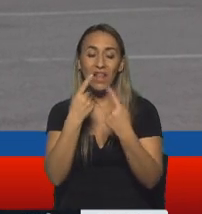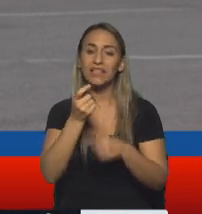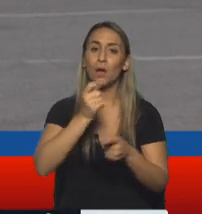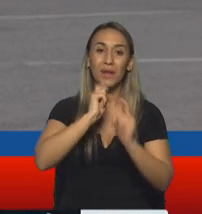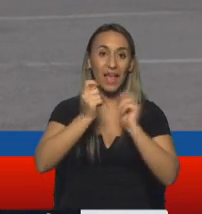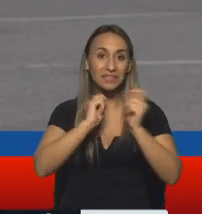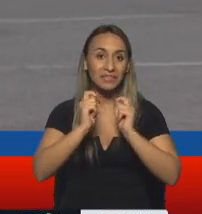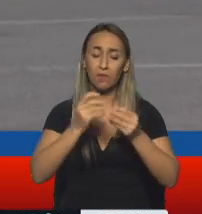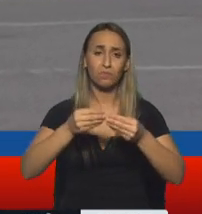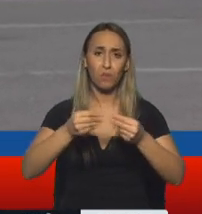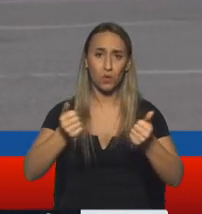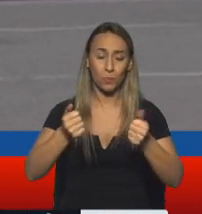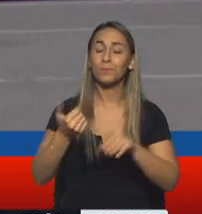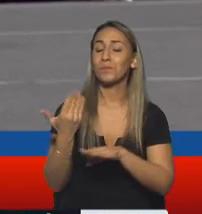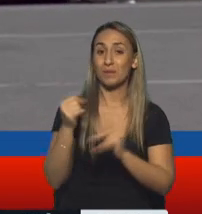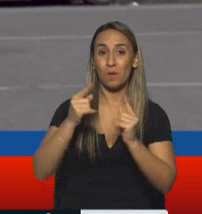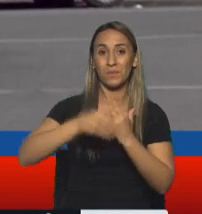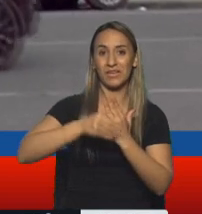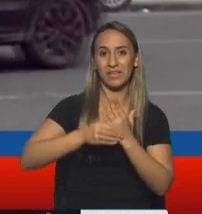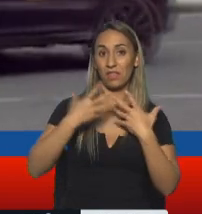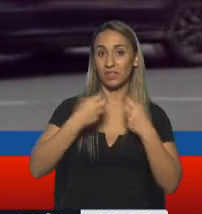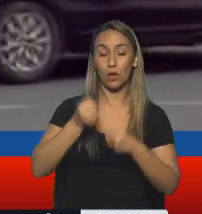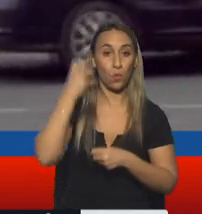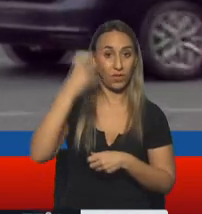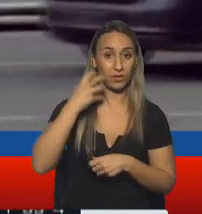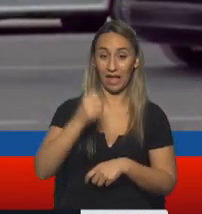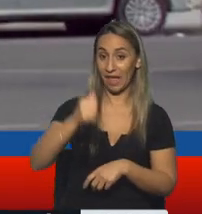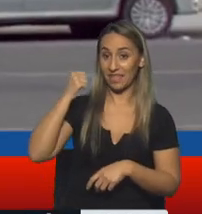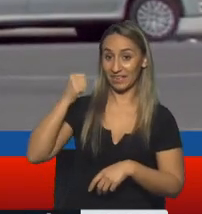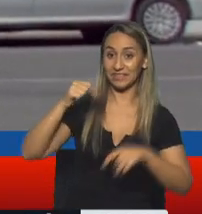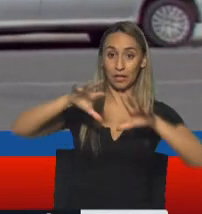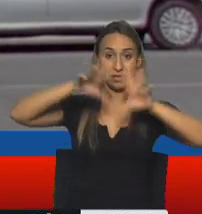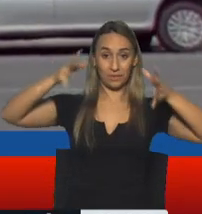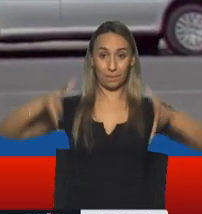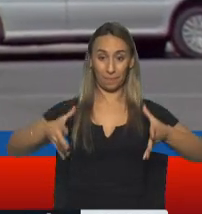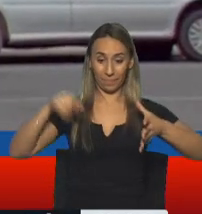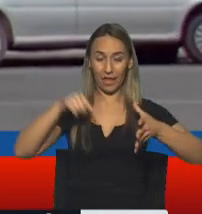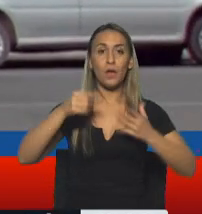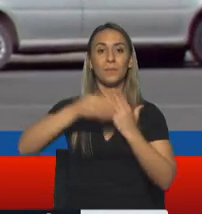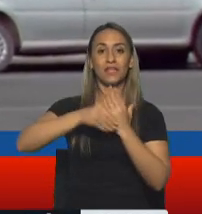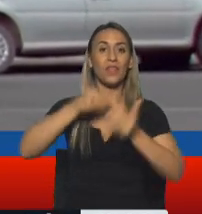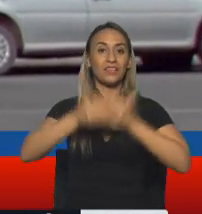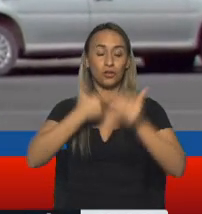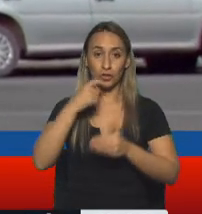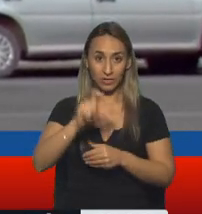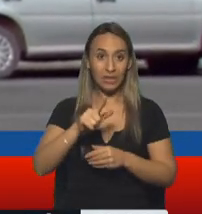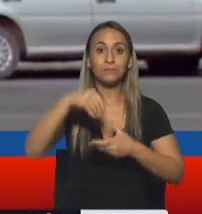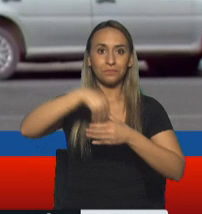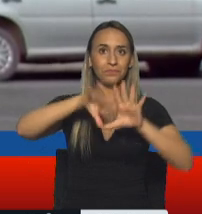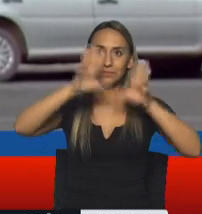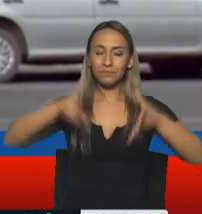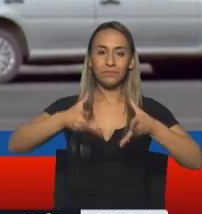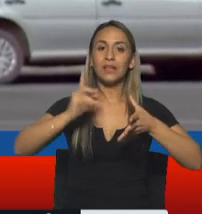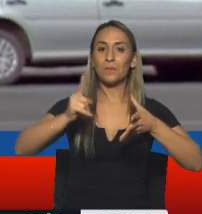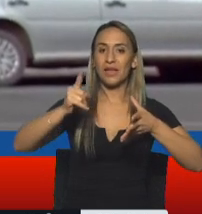prensa de la ministra de Salud, Carla Bisotti, aquí atrás mío en el edificio del Ministerio de Desarrollo Social, donde también se ubica la